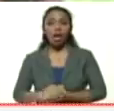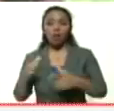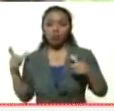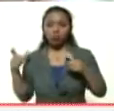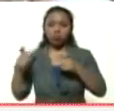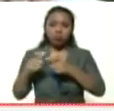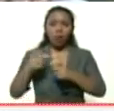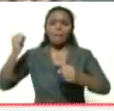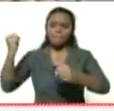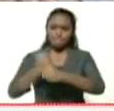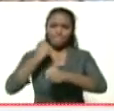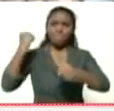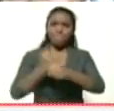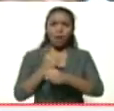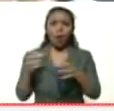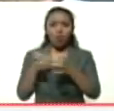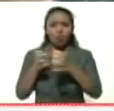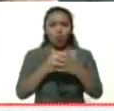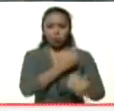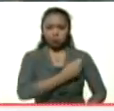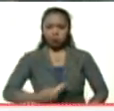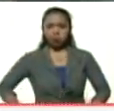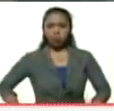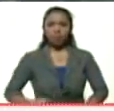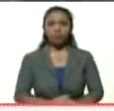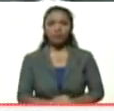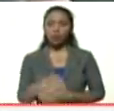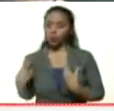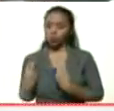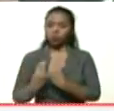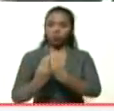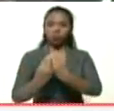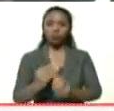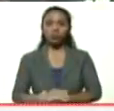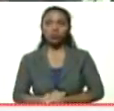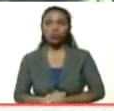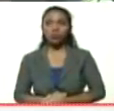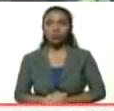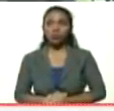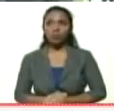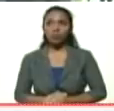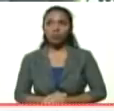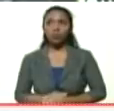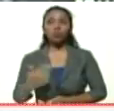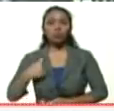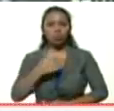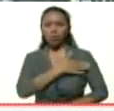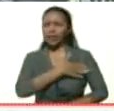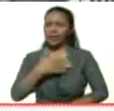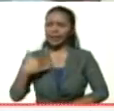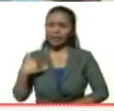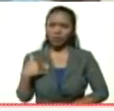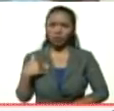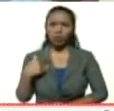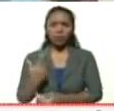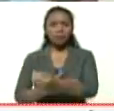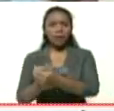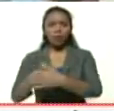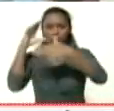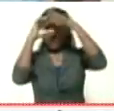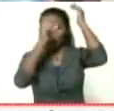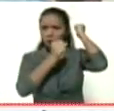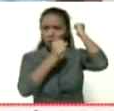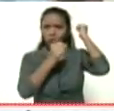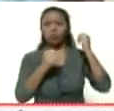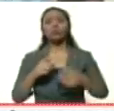de trabajo con la Comisión Presidencial, acompañados por nuestro querido hermano, el embajador de la República Popular